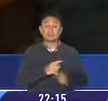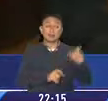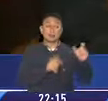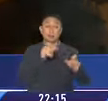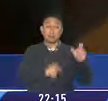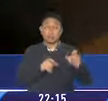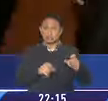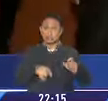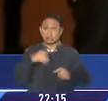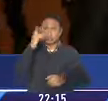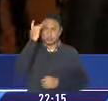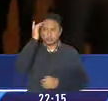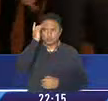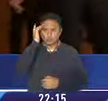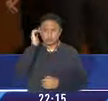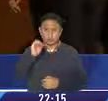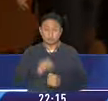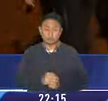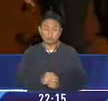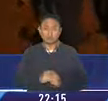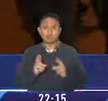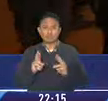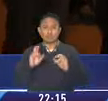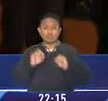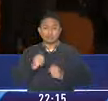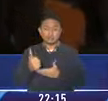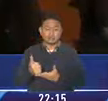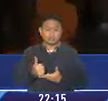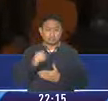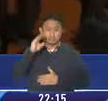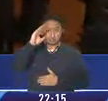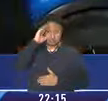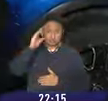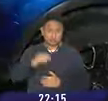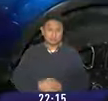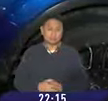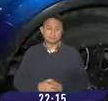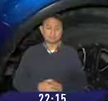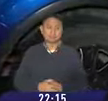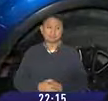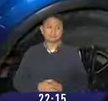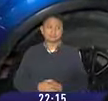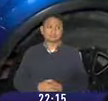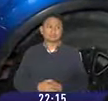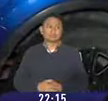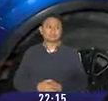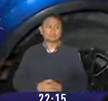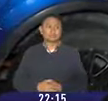población riocense, que espera resultado por parte de las autoridades. Informó Martín Soto.